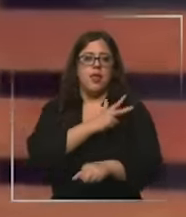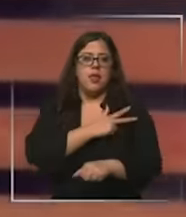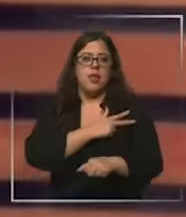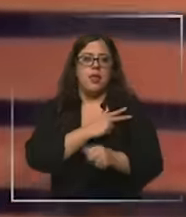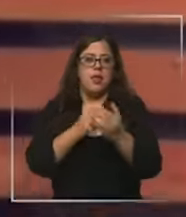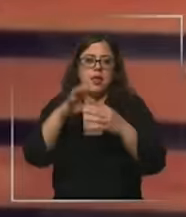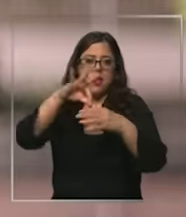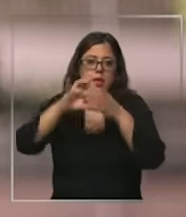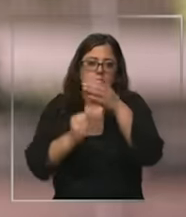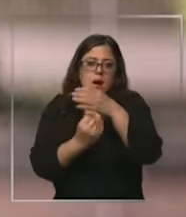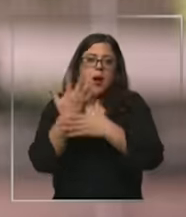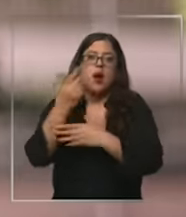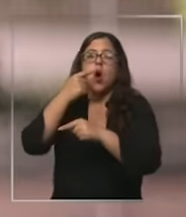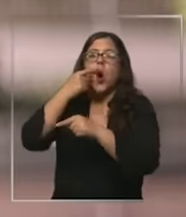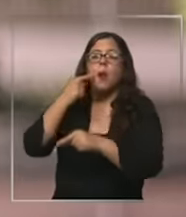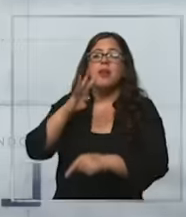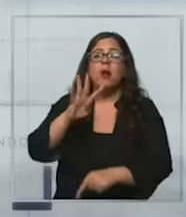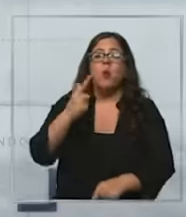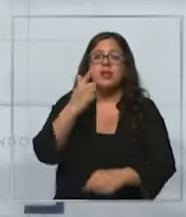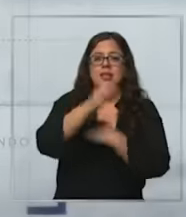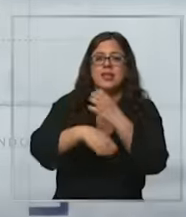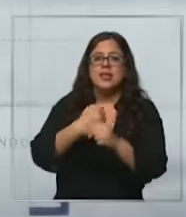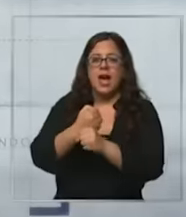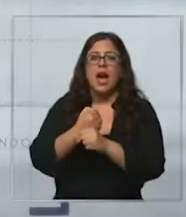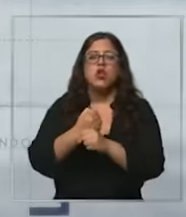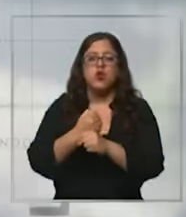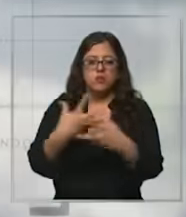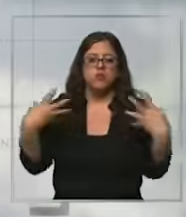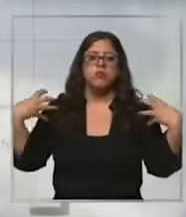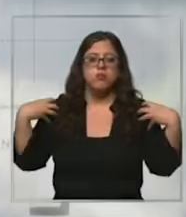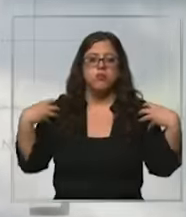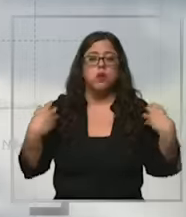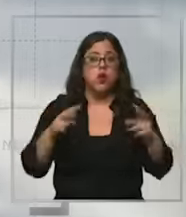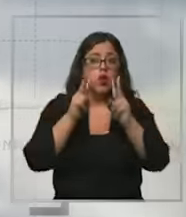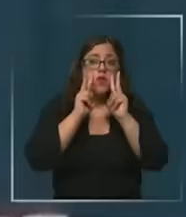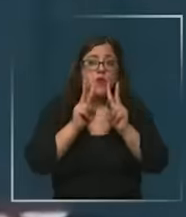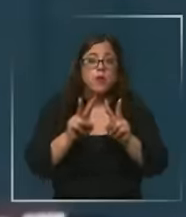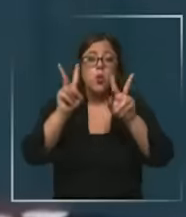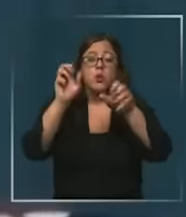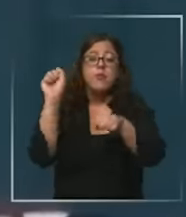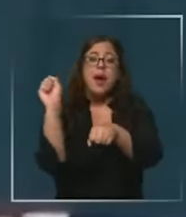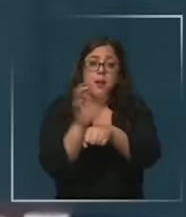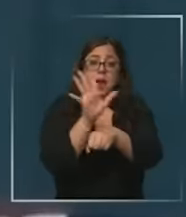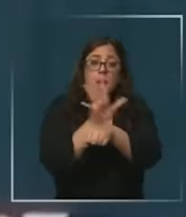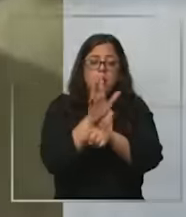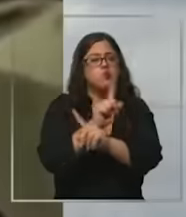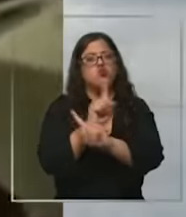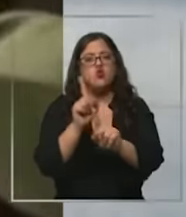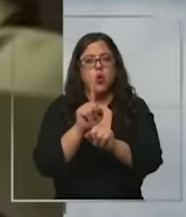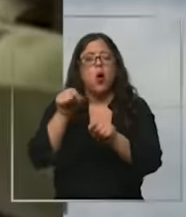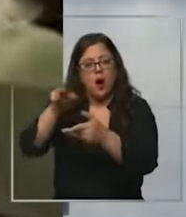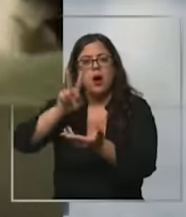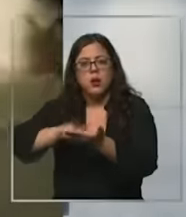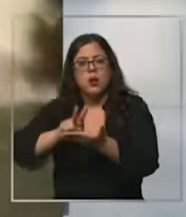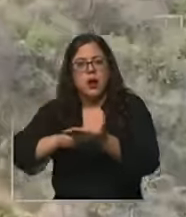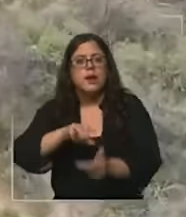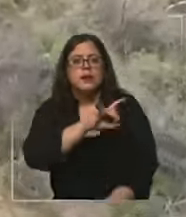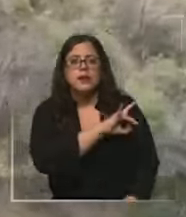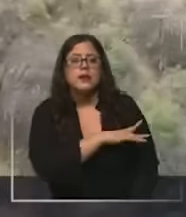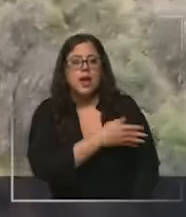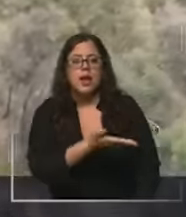un patriarca, un hombre de 47 años. Lo que verá a continuación no es una ficción cinematográfica, es real, pasó en